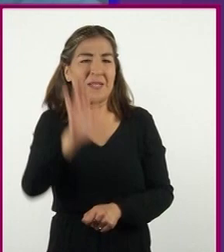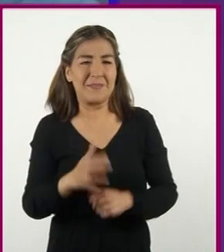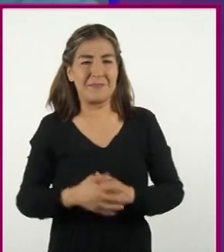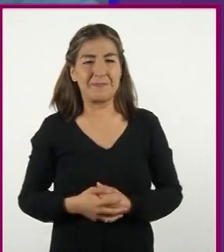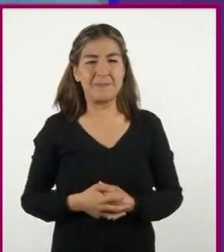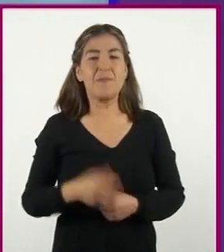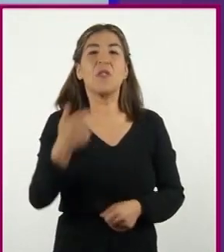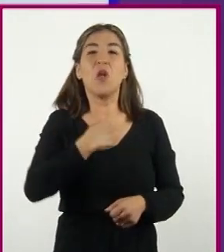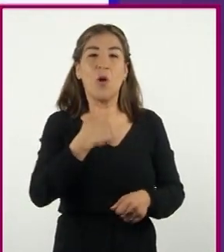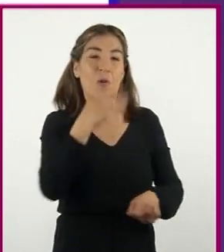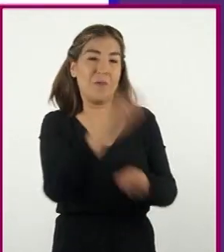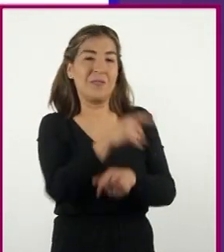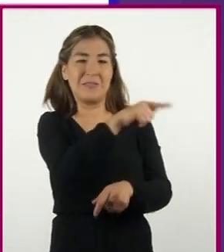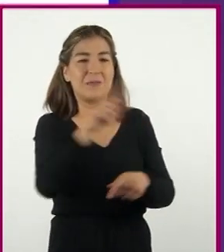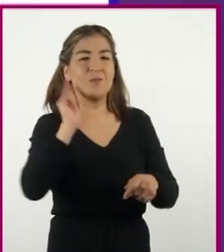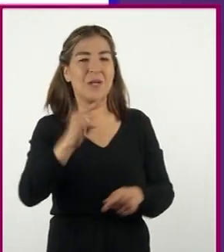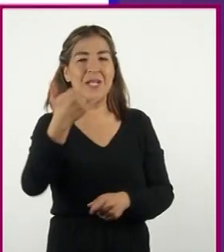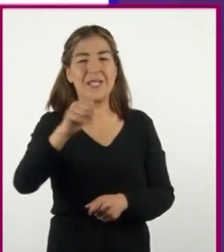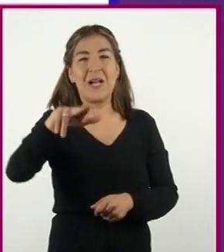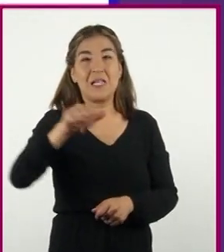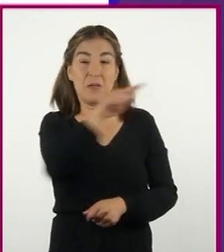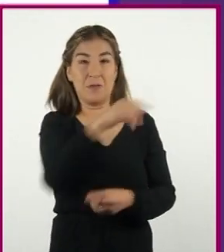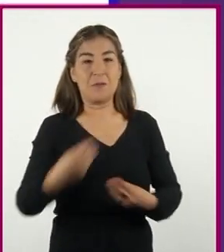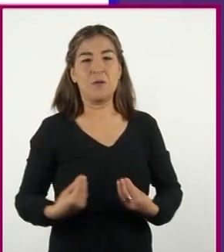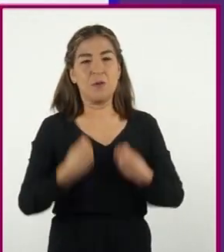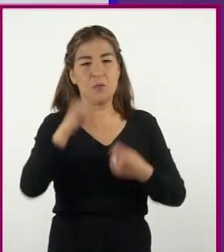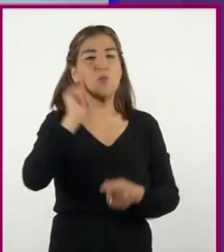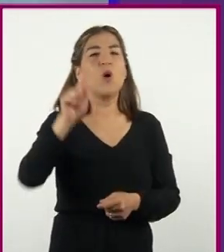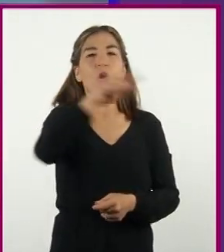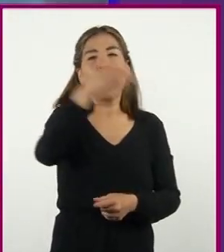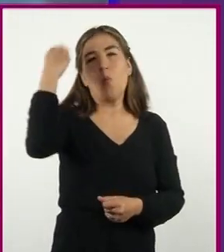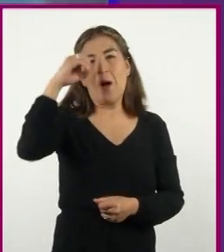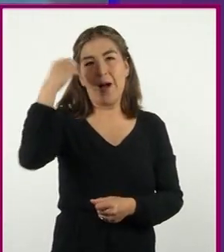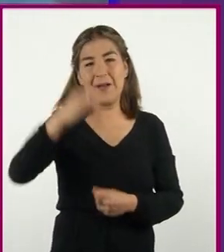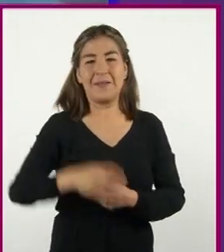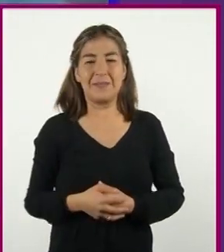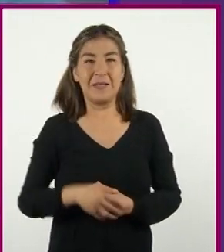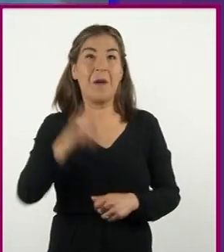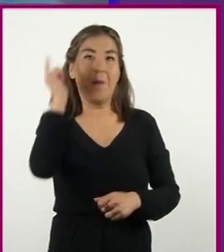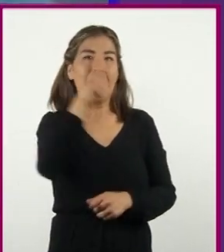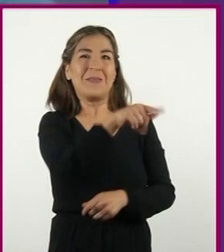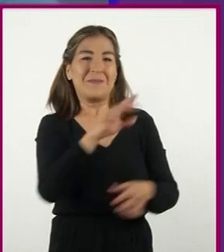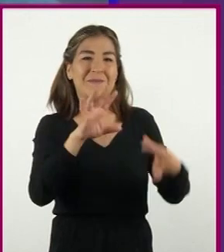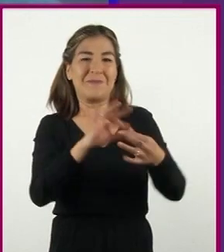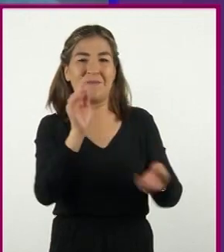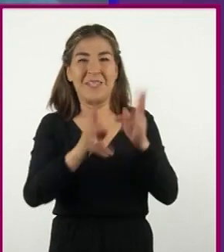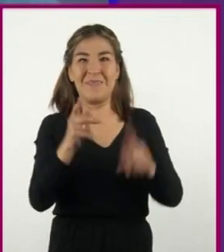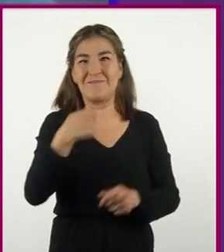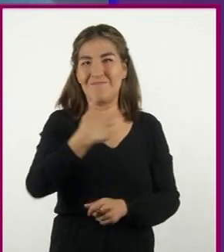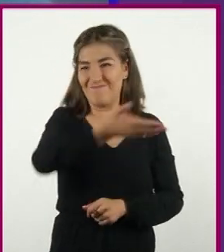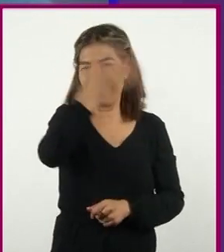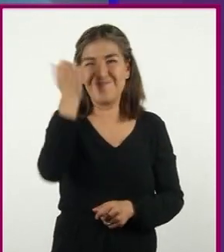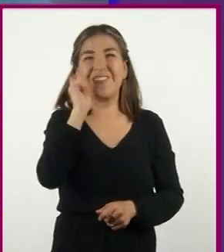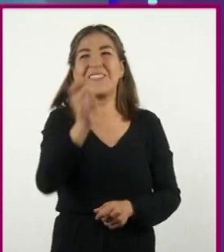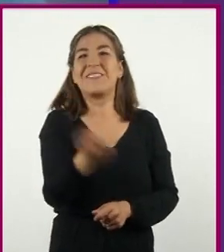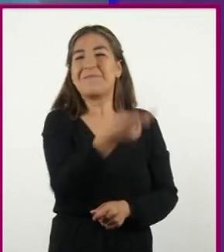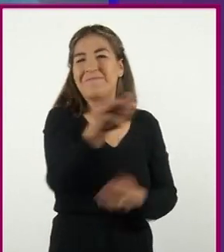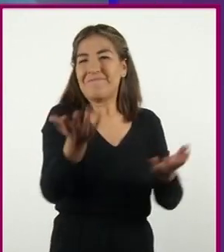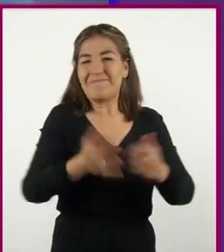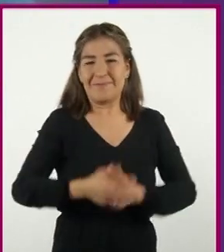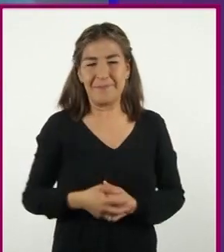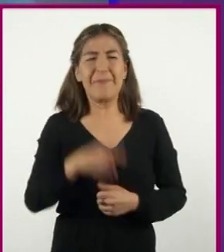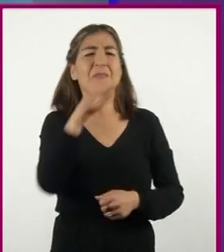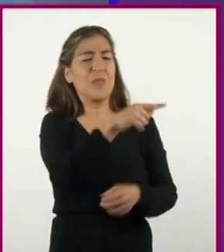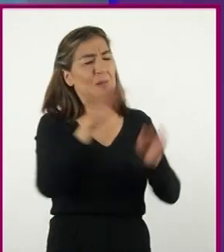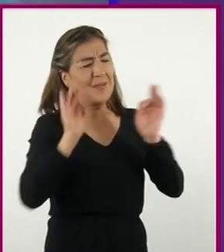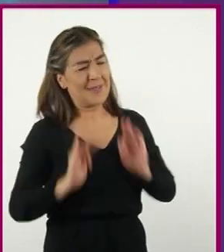A mí me tocó contactar a Ayana. Ella vive en la Costa Chica de Oaxaca. Espero que hable mucho, porque no tengo ni idea de qué le voy a decir.